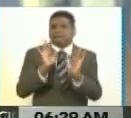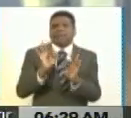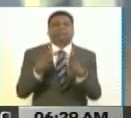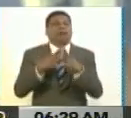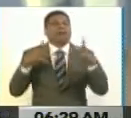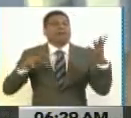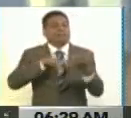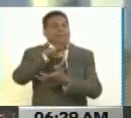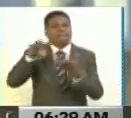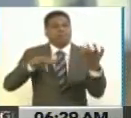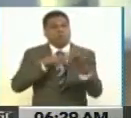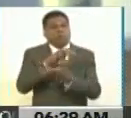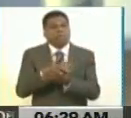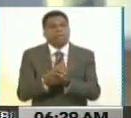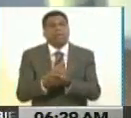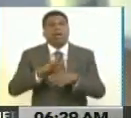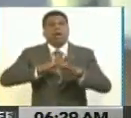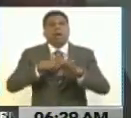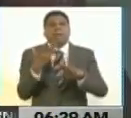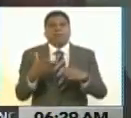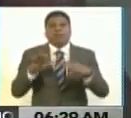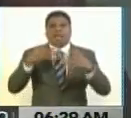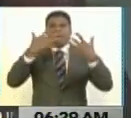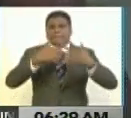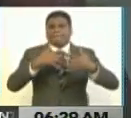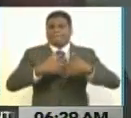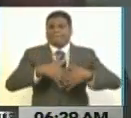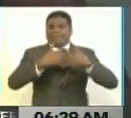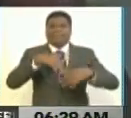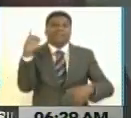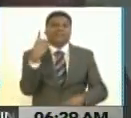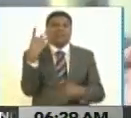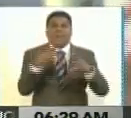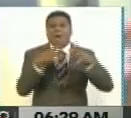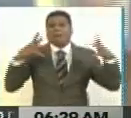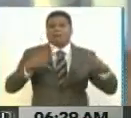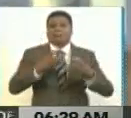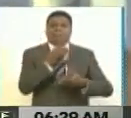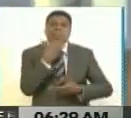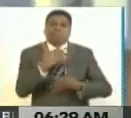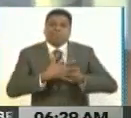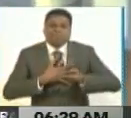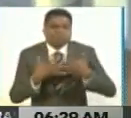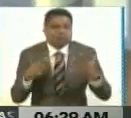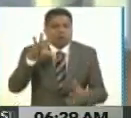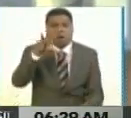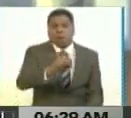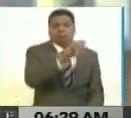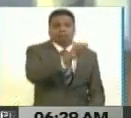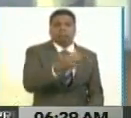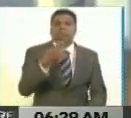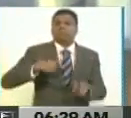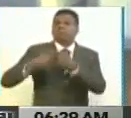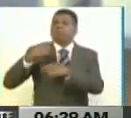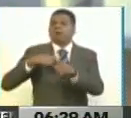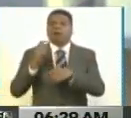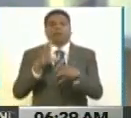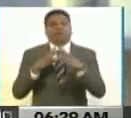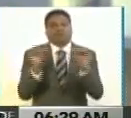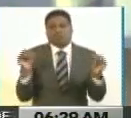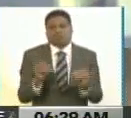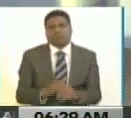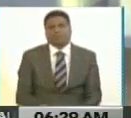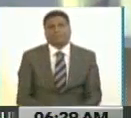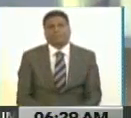te transnacionales las beneficiadas en ese caso. Absolutamente. Que es lo que ocurre, por ejemplo, también en la Unión Europea. Es decir, si nosotros lo que hacemos